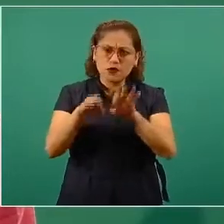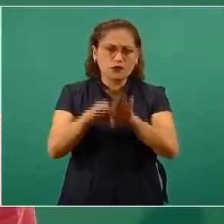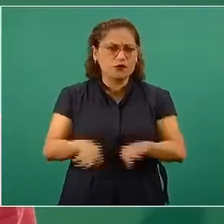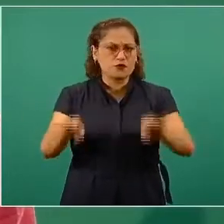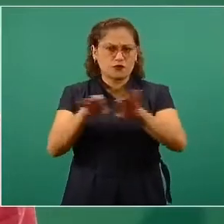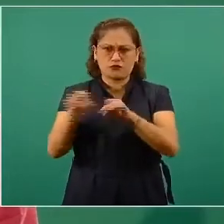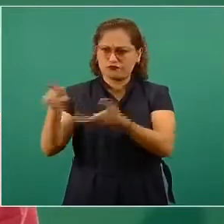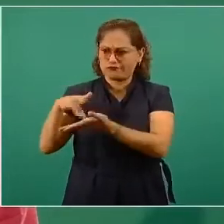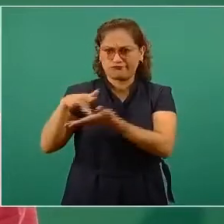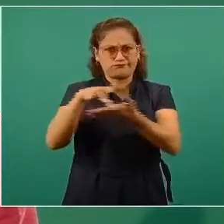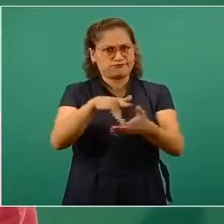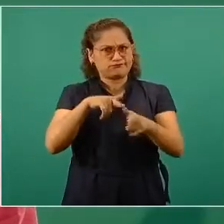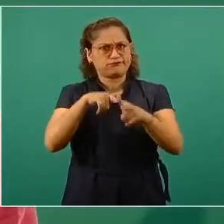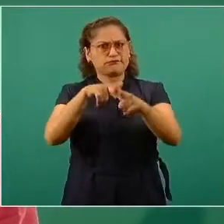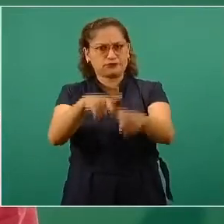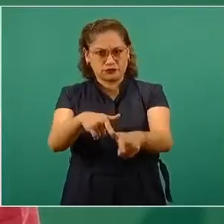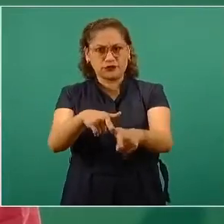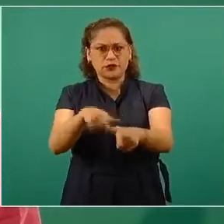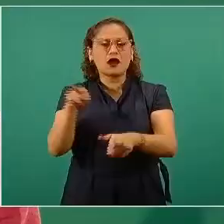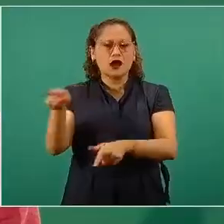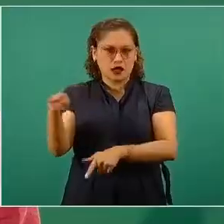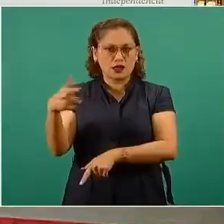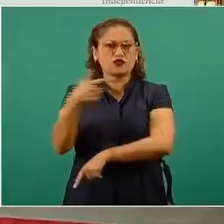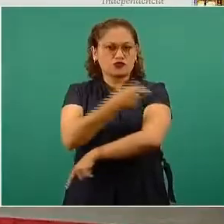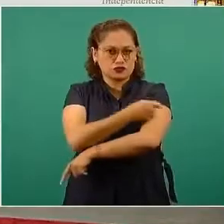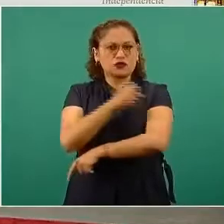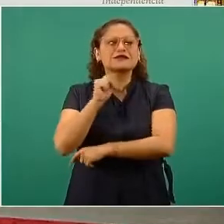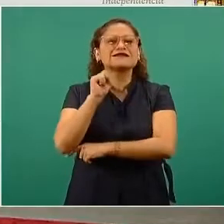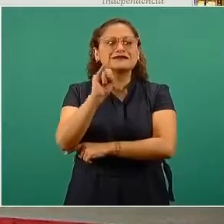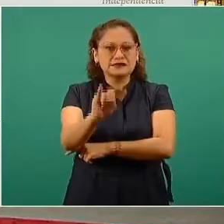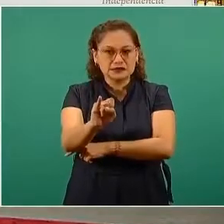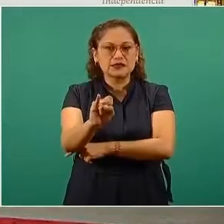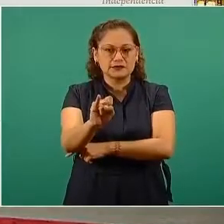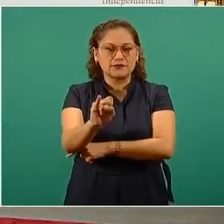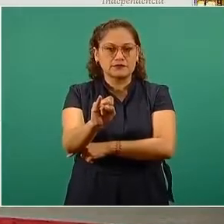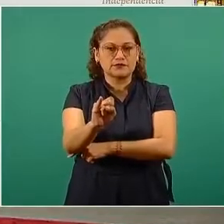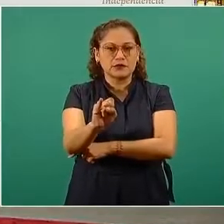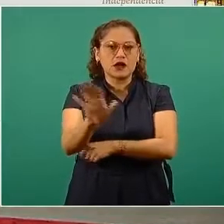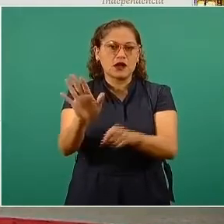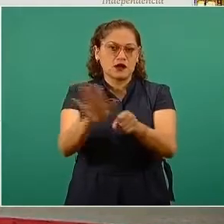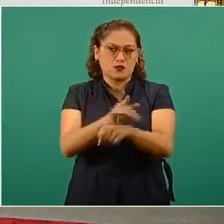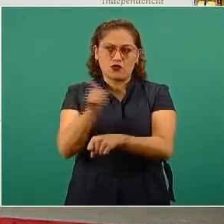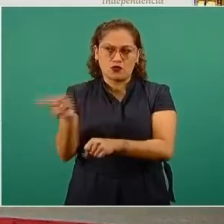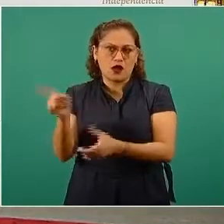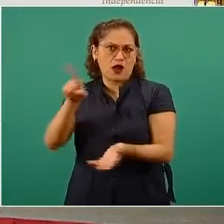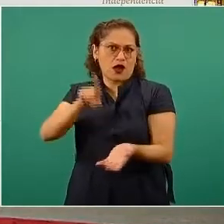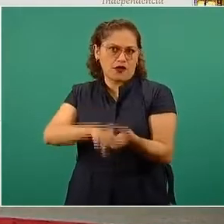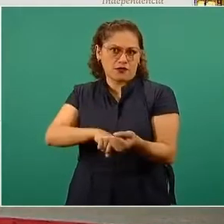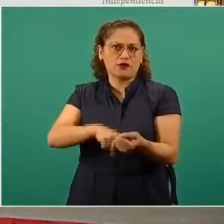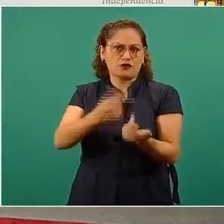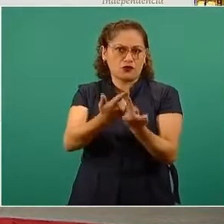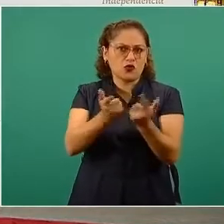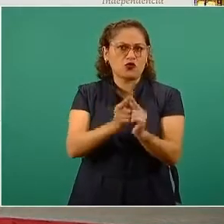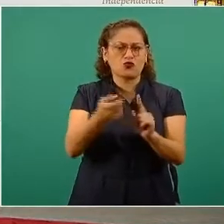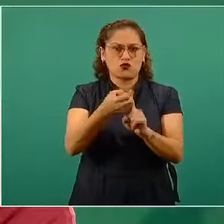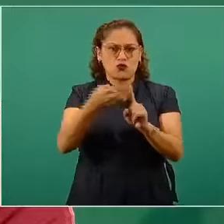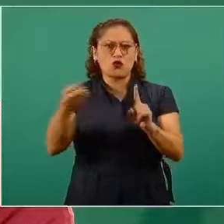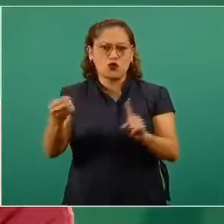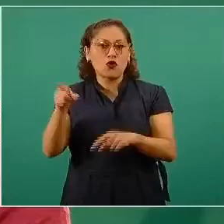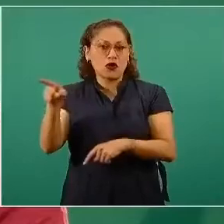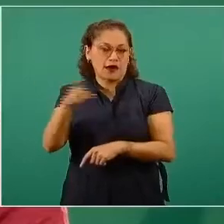brigadas Correcaminos, también en la medida en que forman parte de la célula, de la unidad de vacunación, deben ser